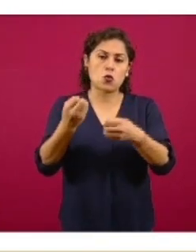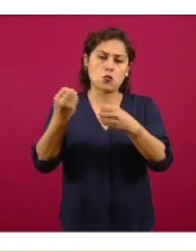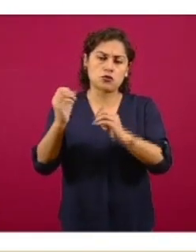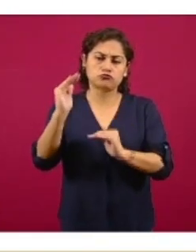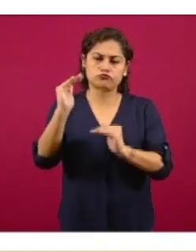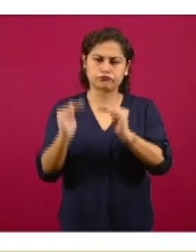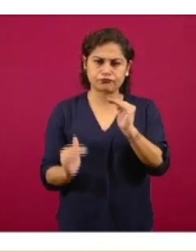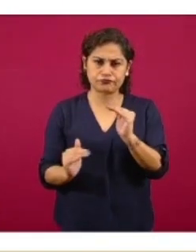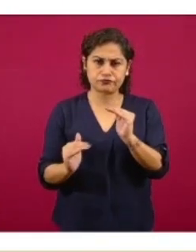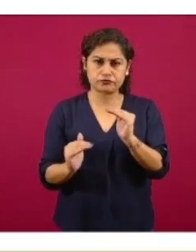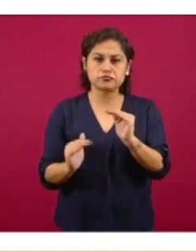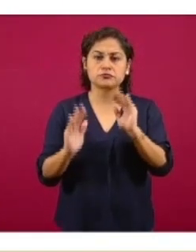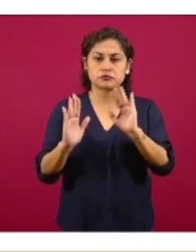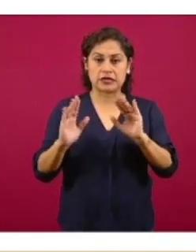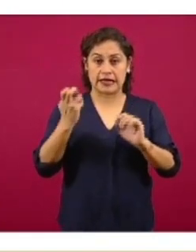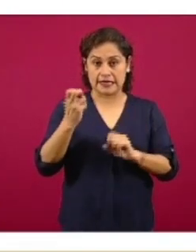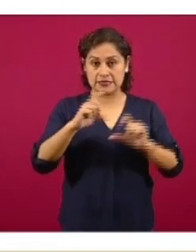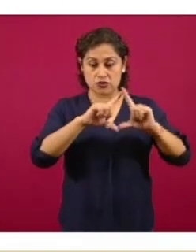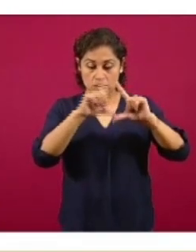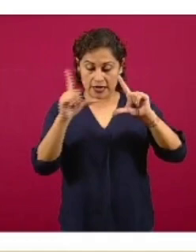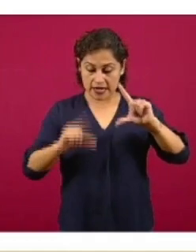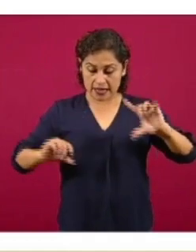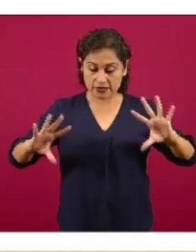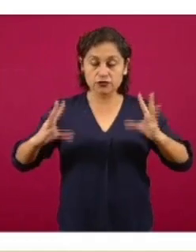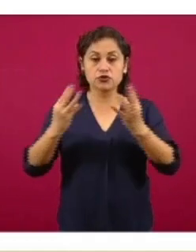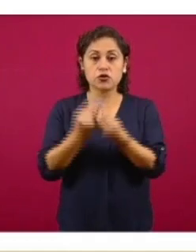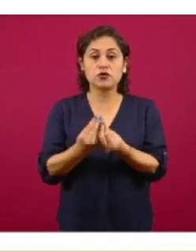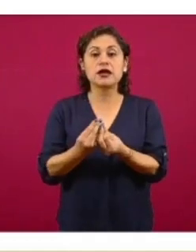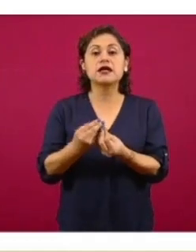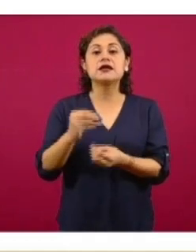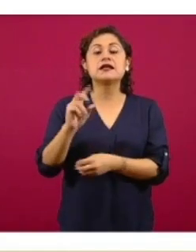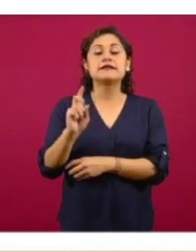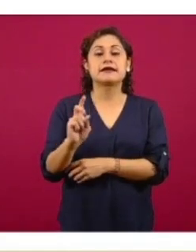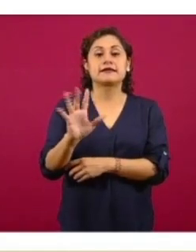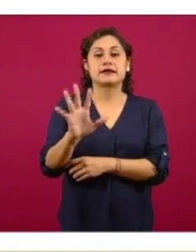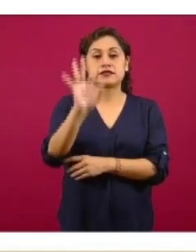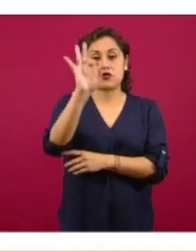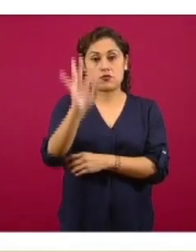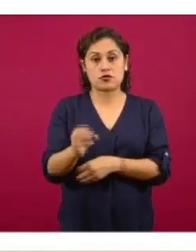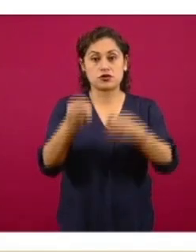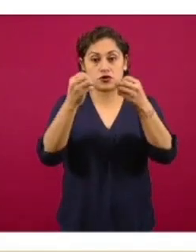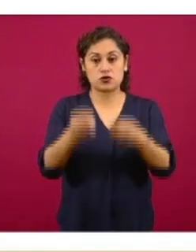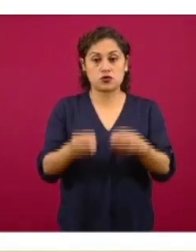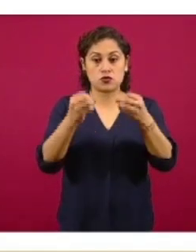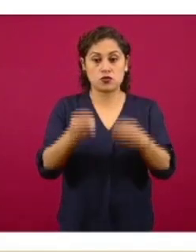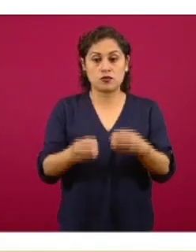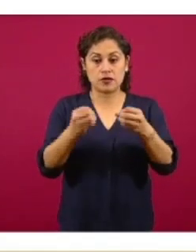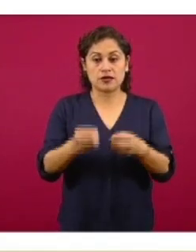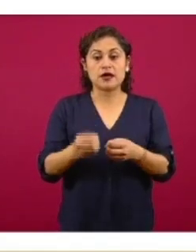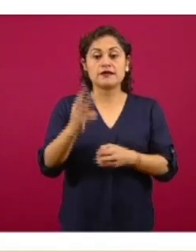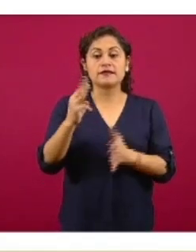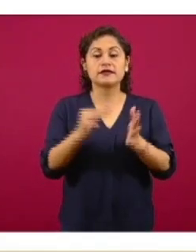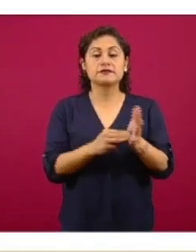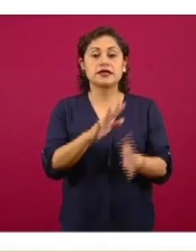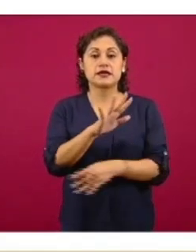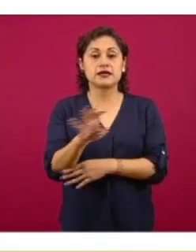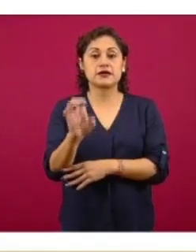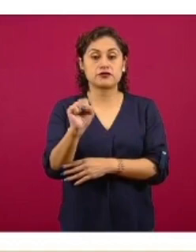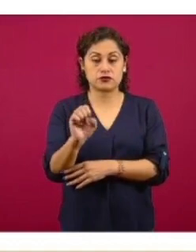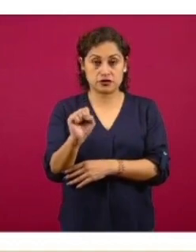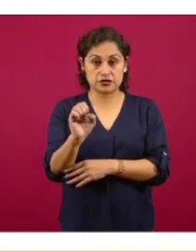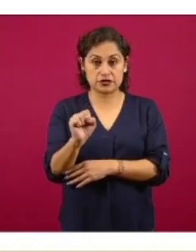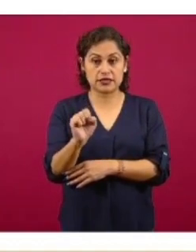baja. A nivel nacional tenemos una ocupación del 35% con 10,560 camas del total